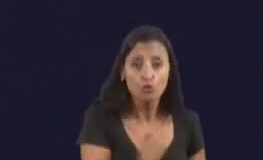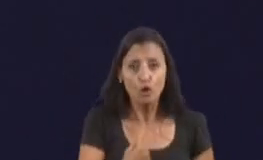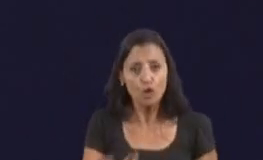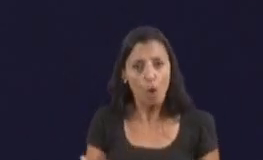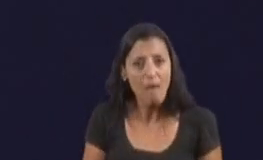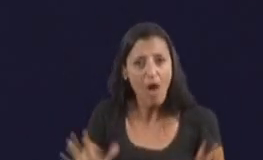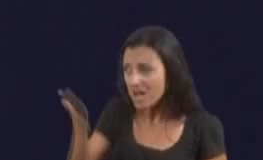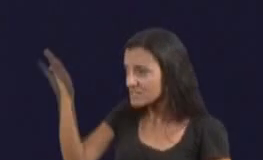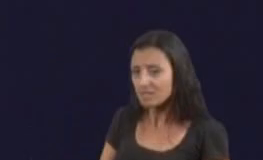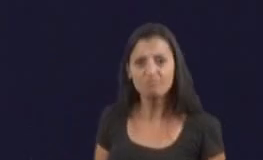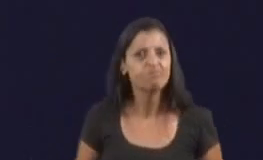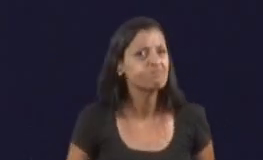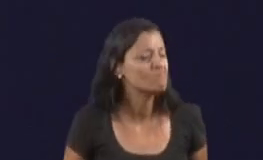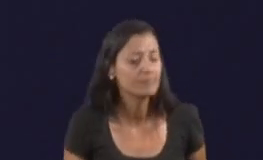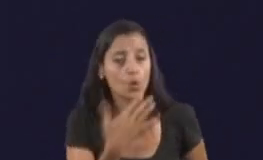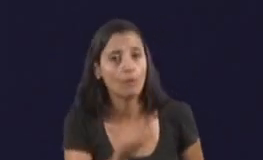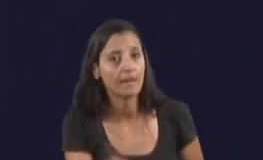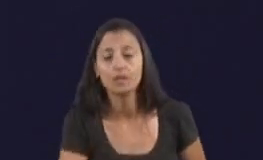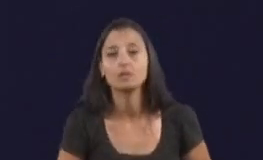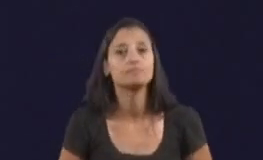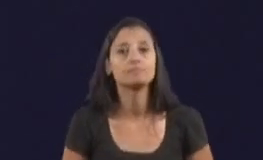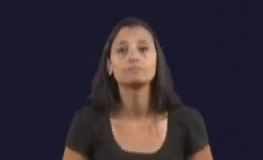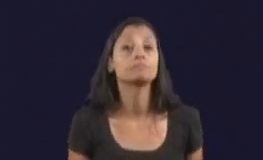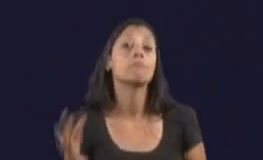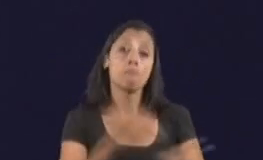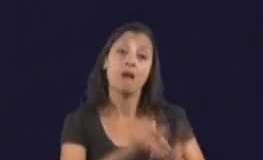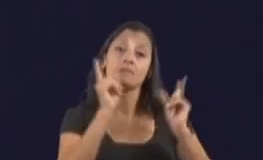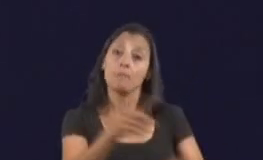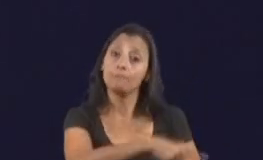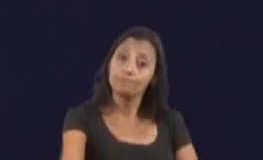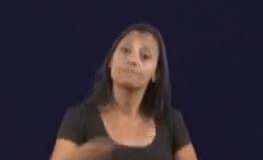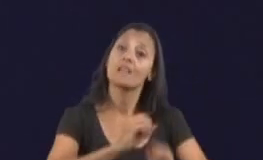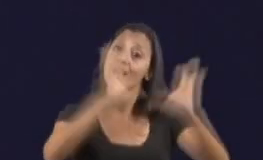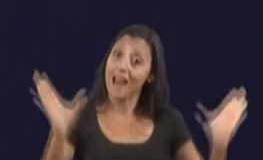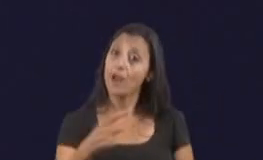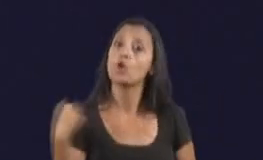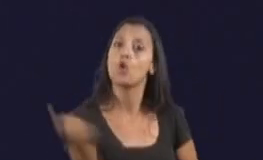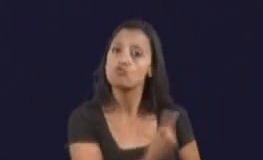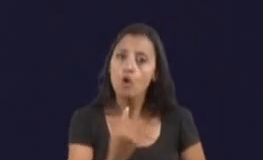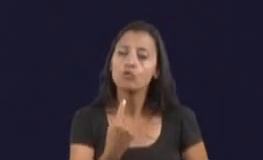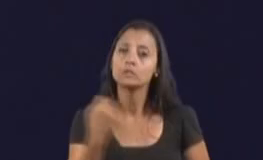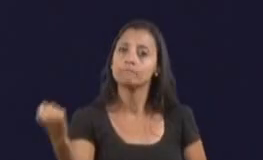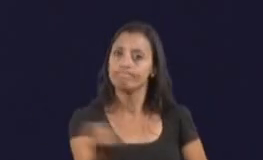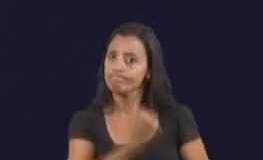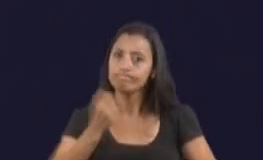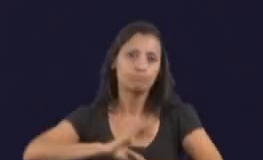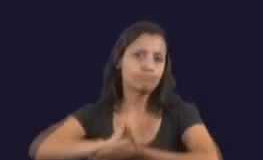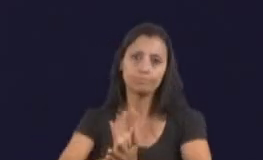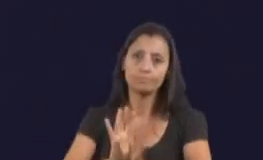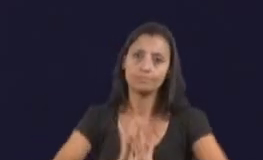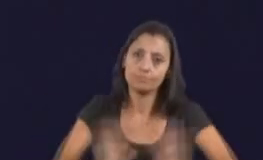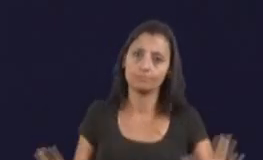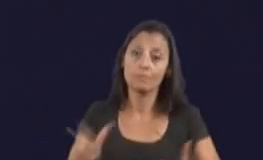una persona así. Dicho esto, tiene que quedar claro que a nosotros nos interesa depurar